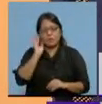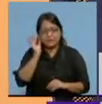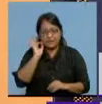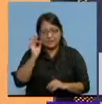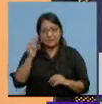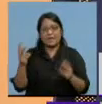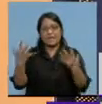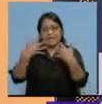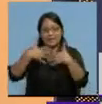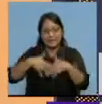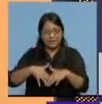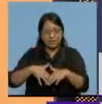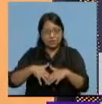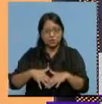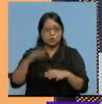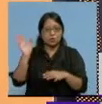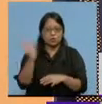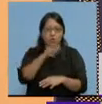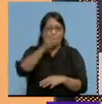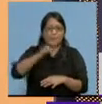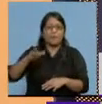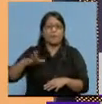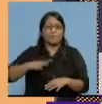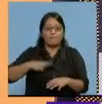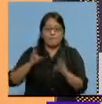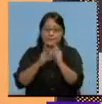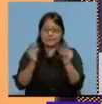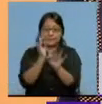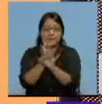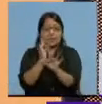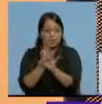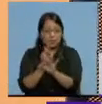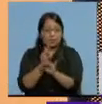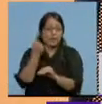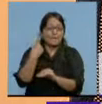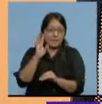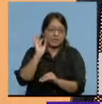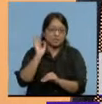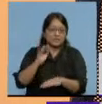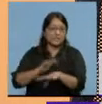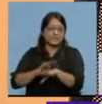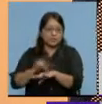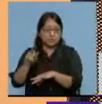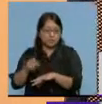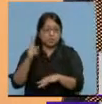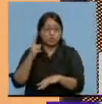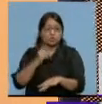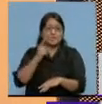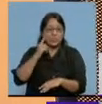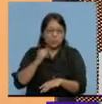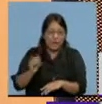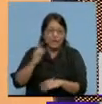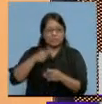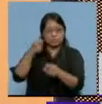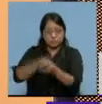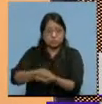la inclusión de todos estos ciudadanos que, si bien son beneficiarios o titulares de planes sociales, también puedan tener una